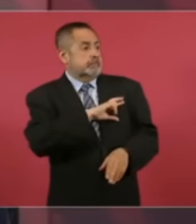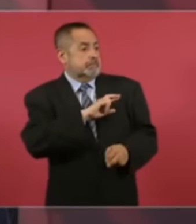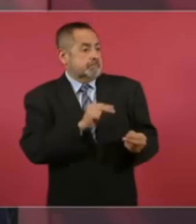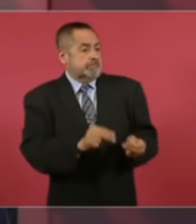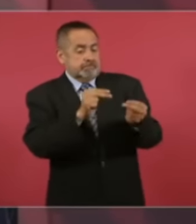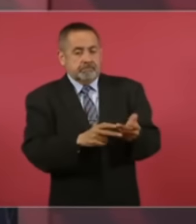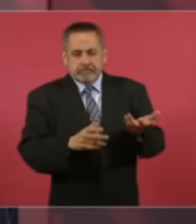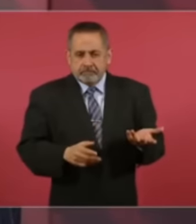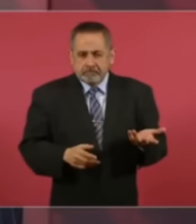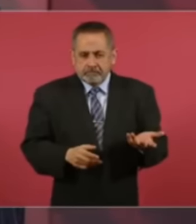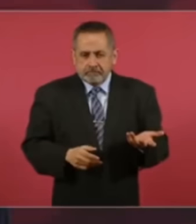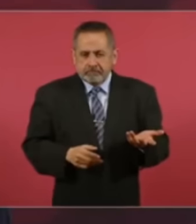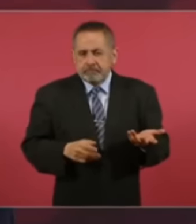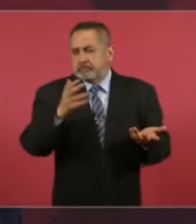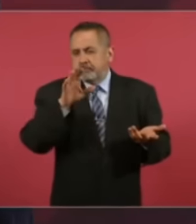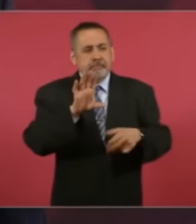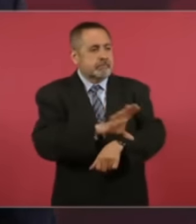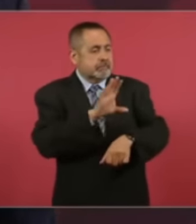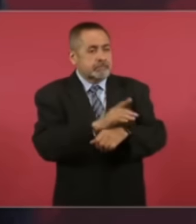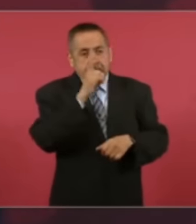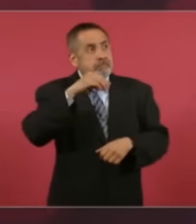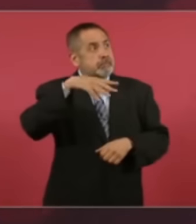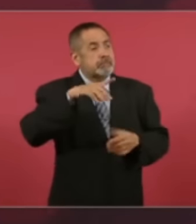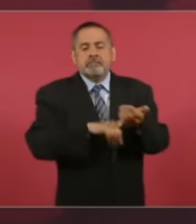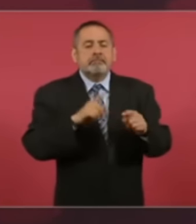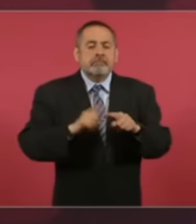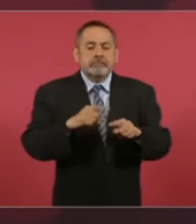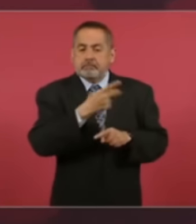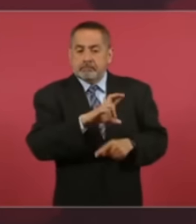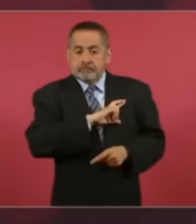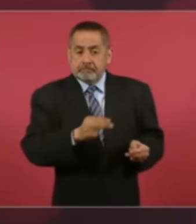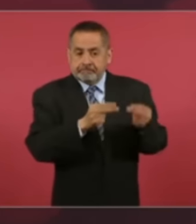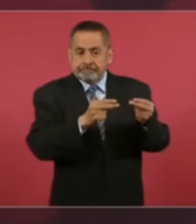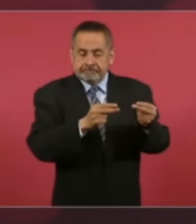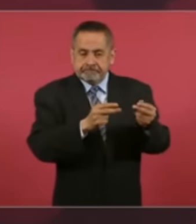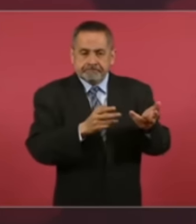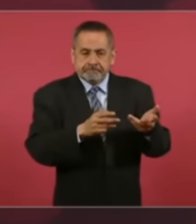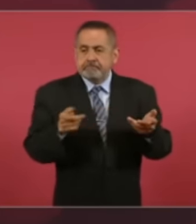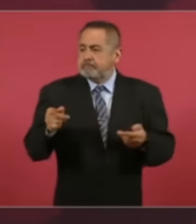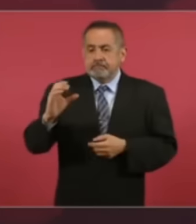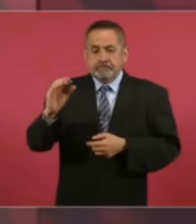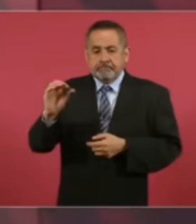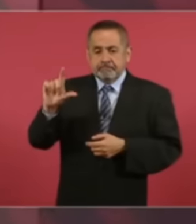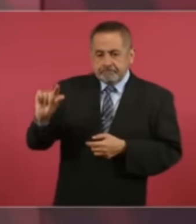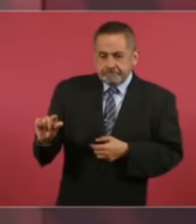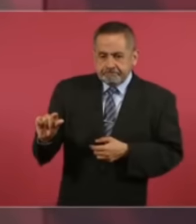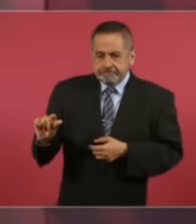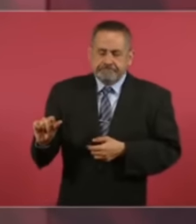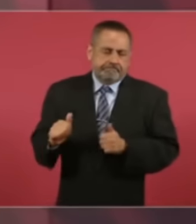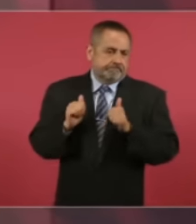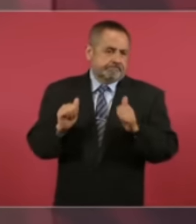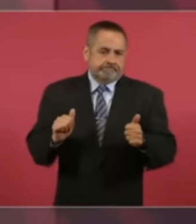de la energía que consumimos la estaría generando el sector privado, sobre todo las